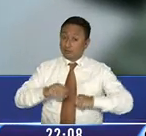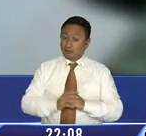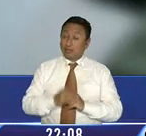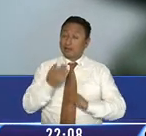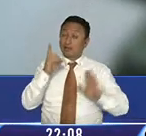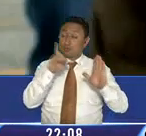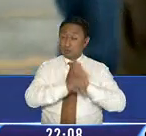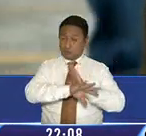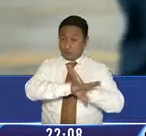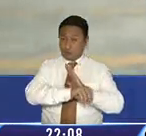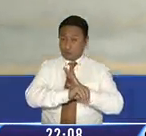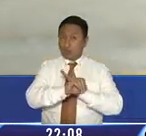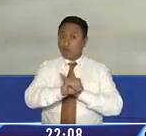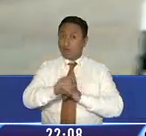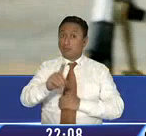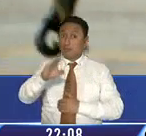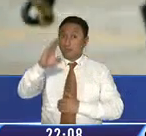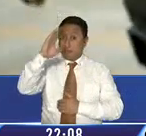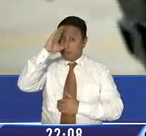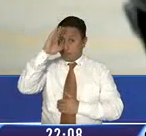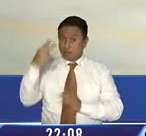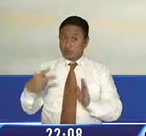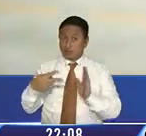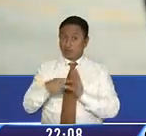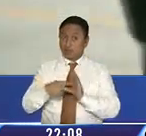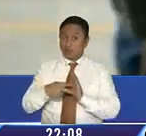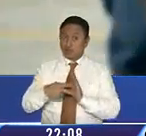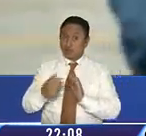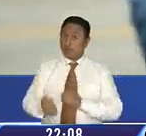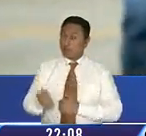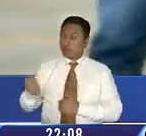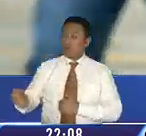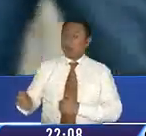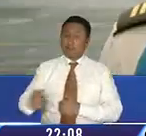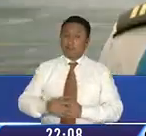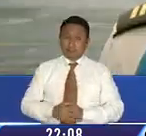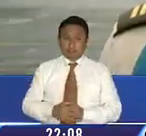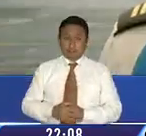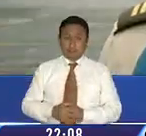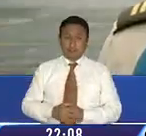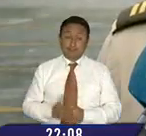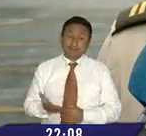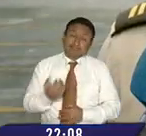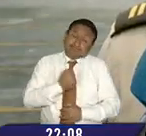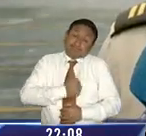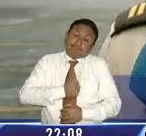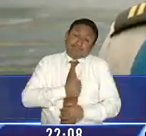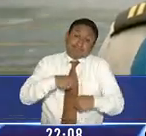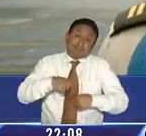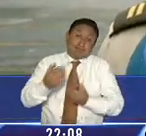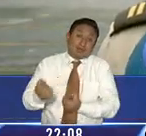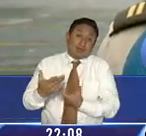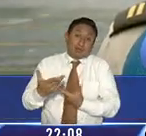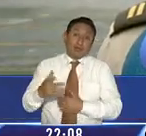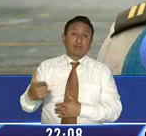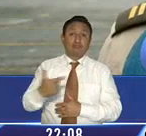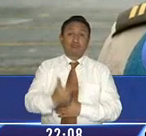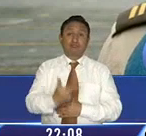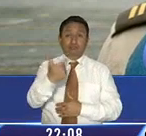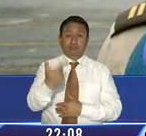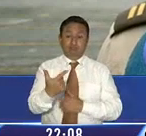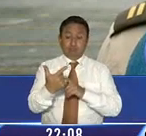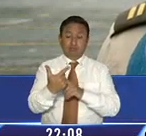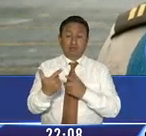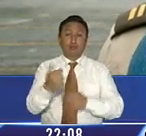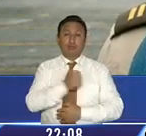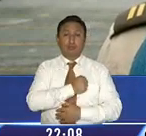como robada o algún policía en servicio activo la alquilaba a los delincuentes. Y lamentablemente conocemos que esta arma es